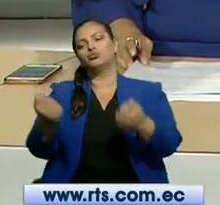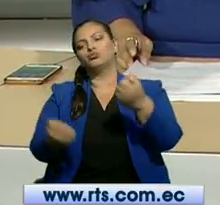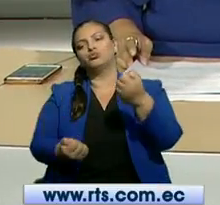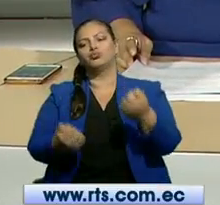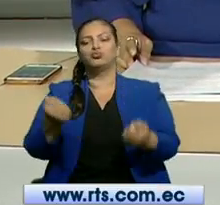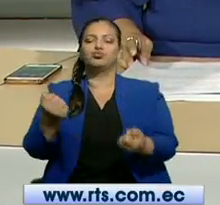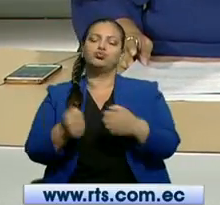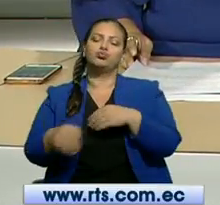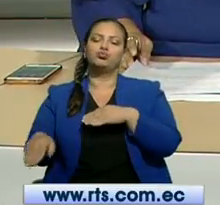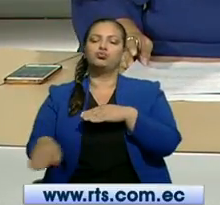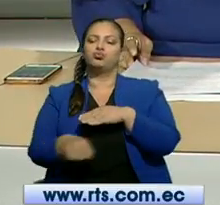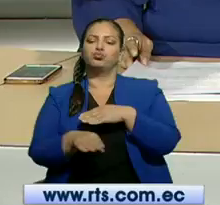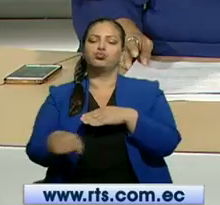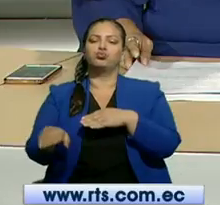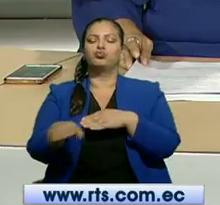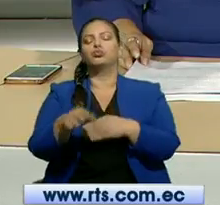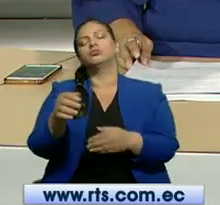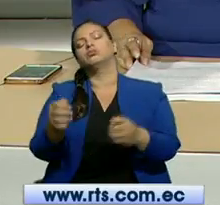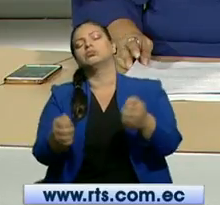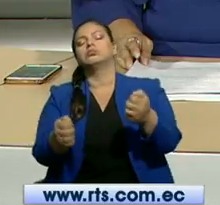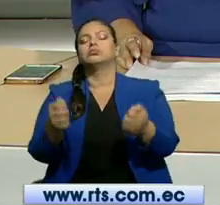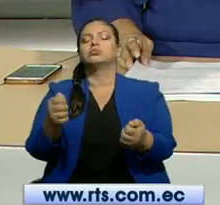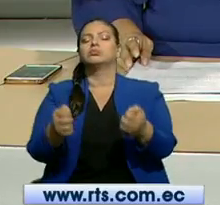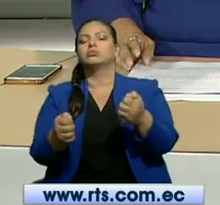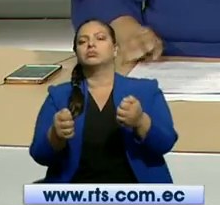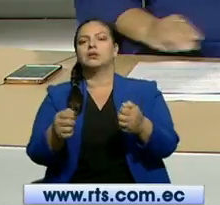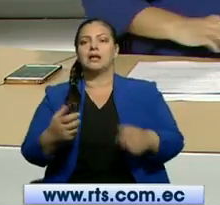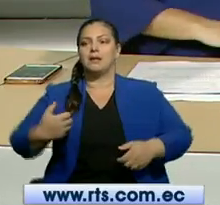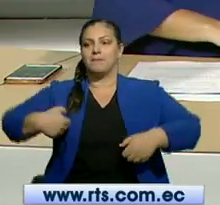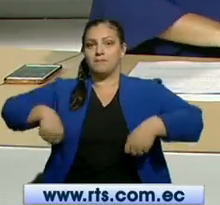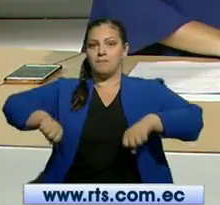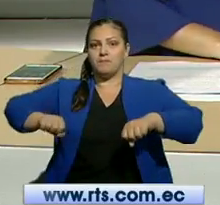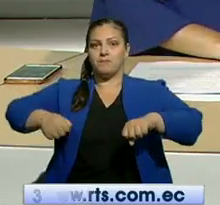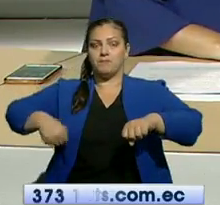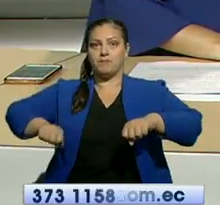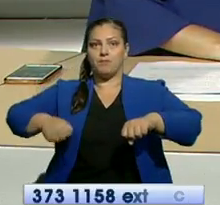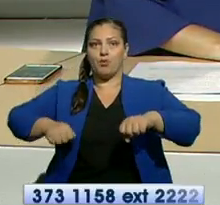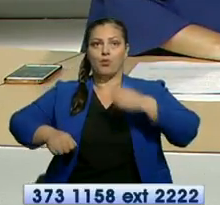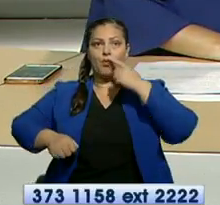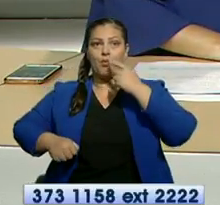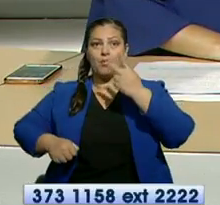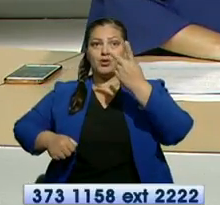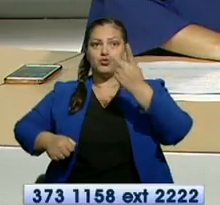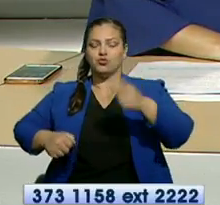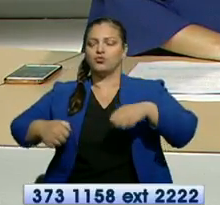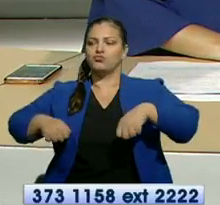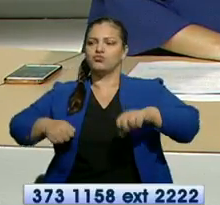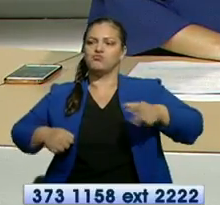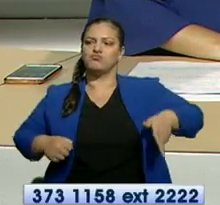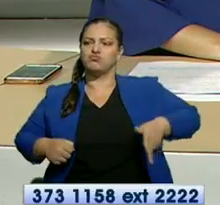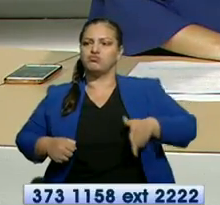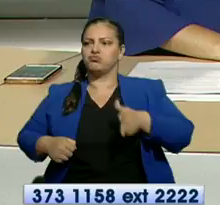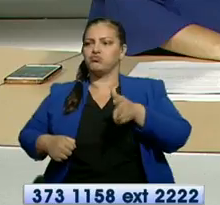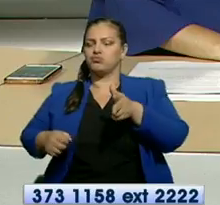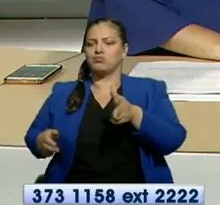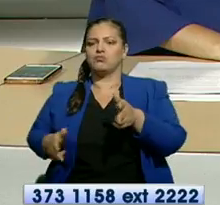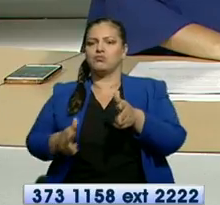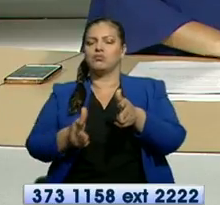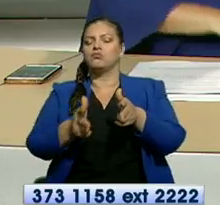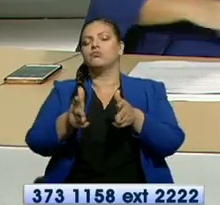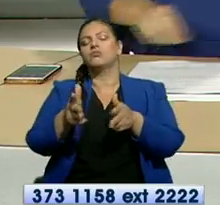huyeron a pie, pues el vehículo en el que se movilizaban se les apagó, logrando de esa manera